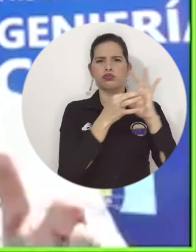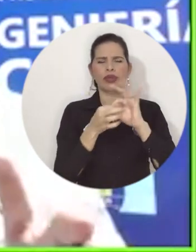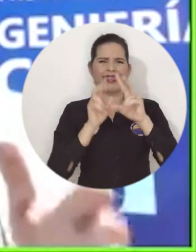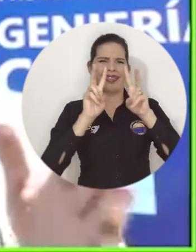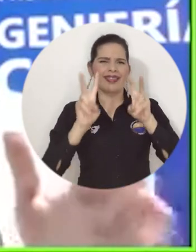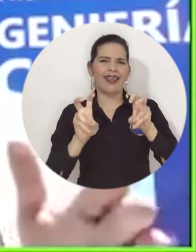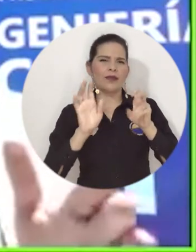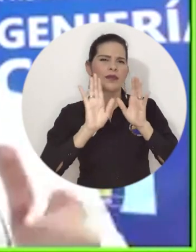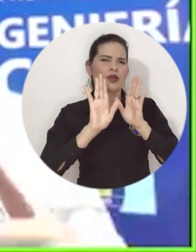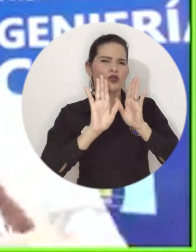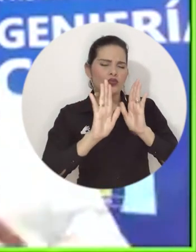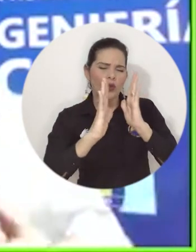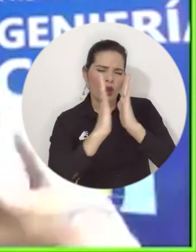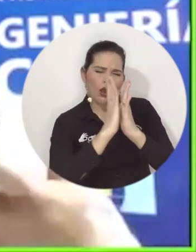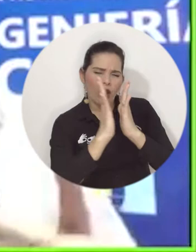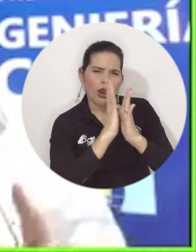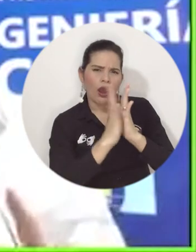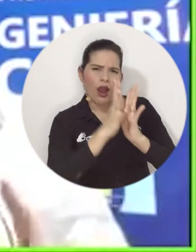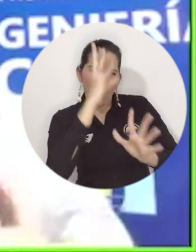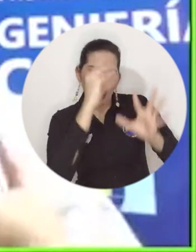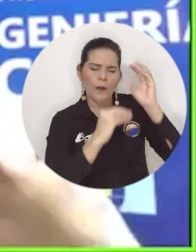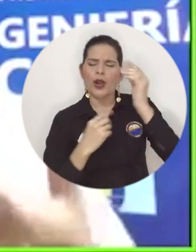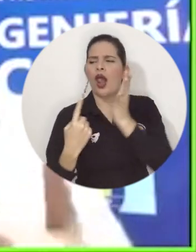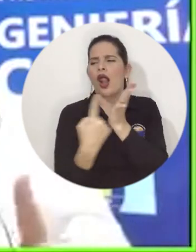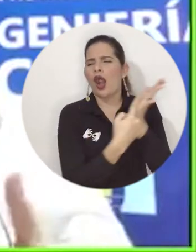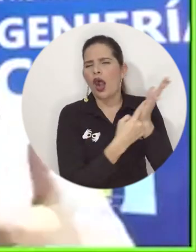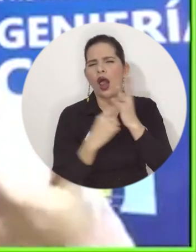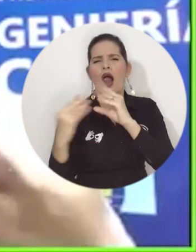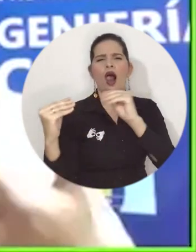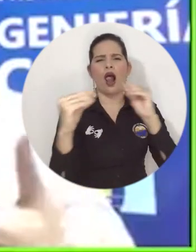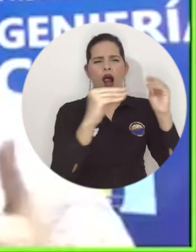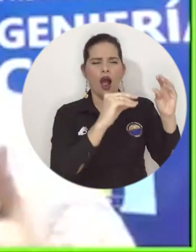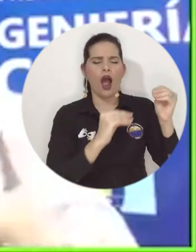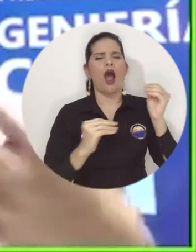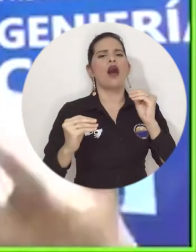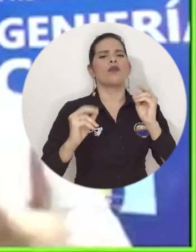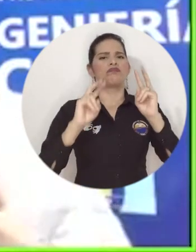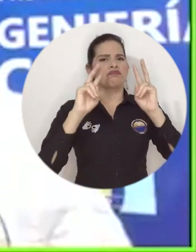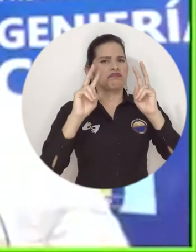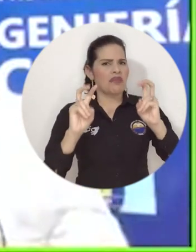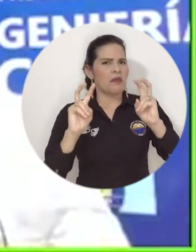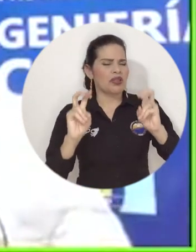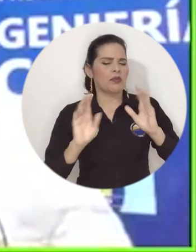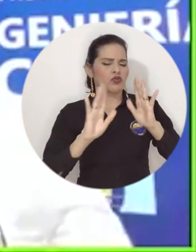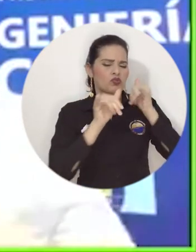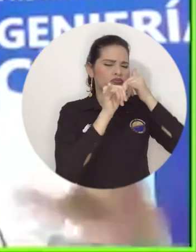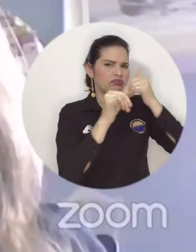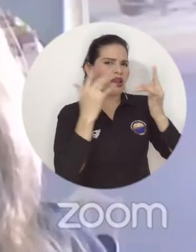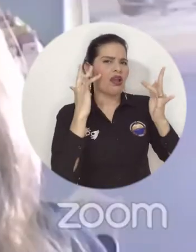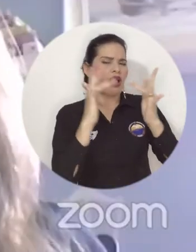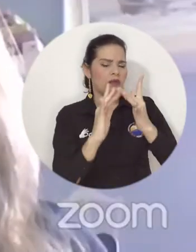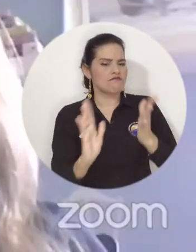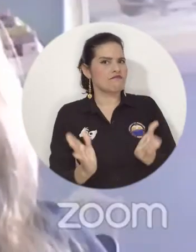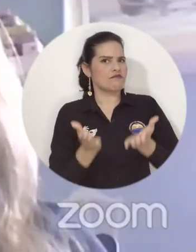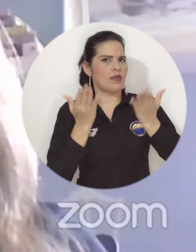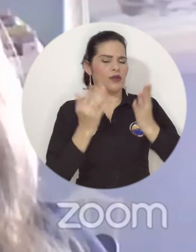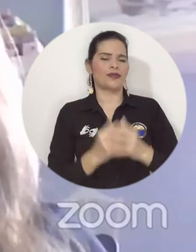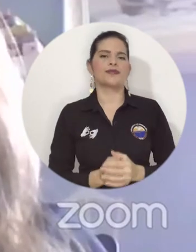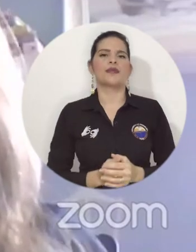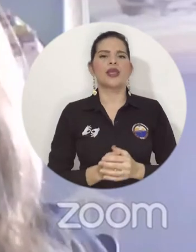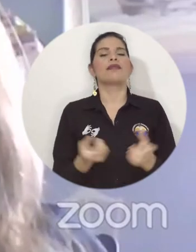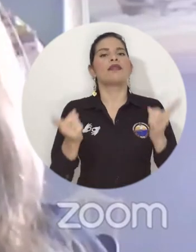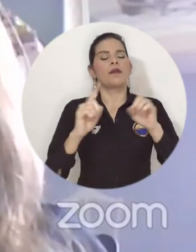tenemos en el plan de estudio, poderla profundizar, poderla debatir y poder enriquecerla en estos eventos. Motivarnos